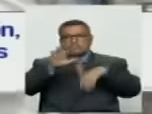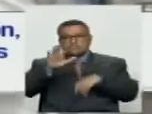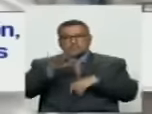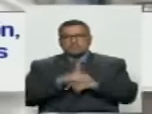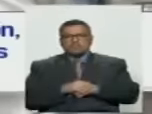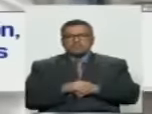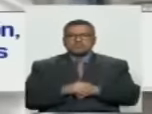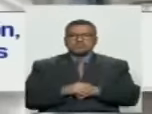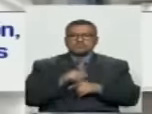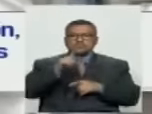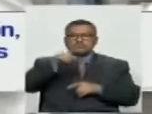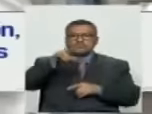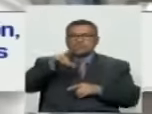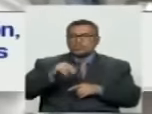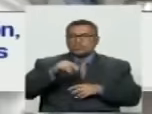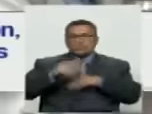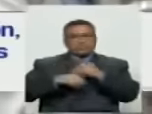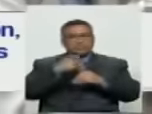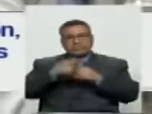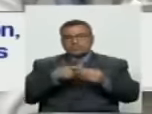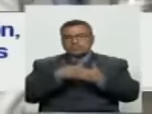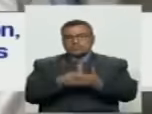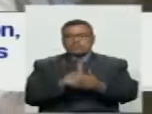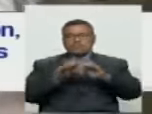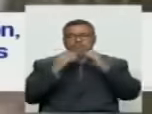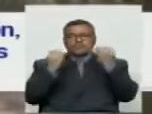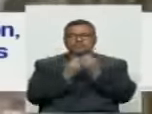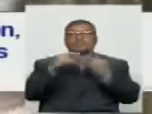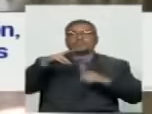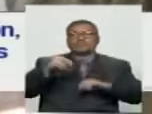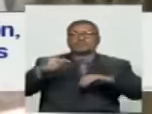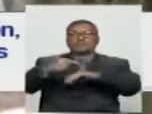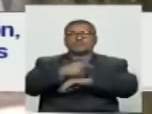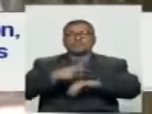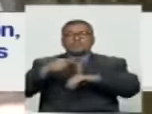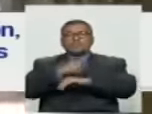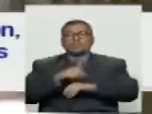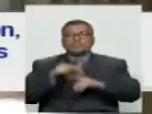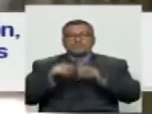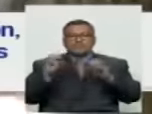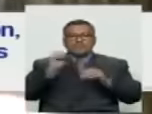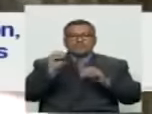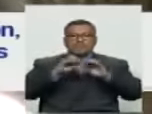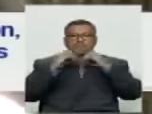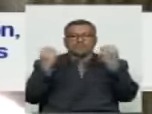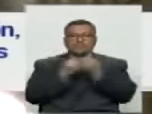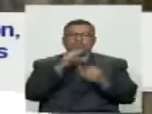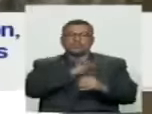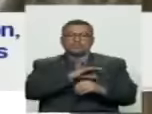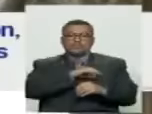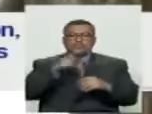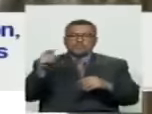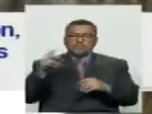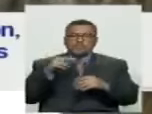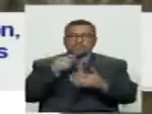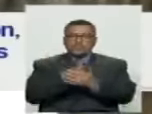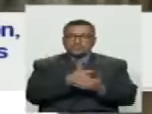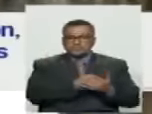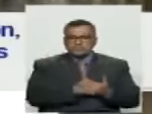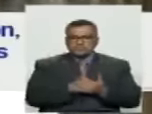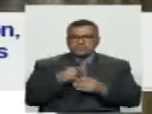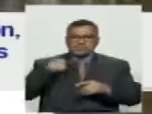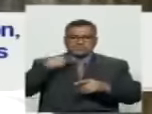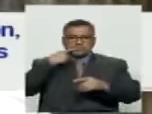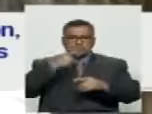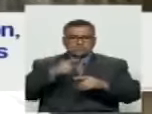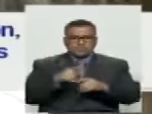Artículo 15. No procederá al registro de organizaciones no gubernamentales y organizaciones sociales sin fines de lucro, cuyo